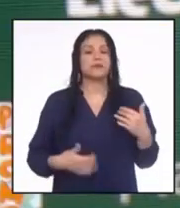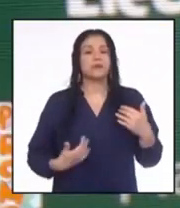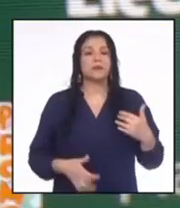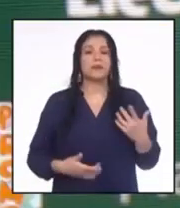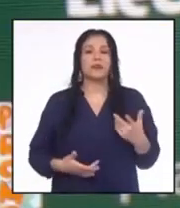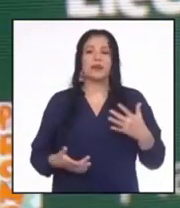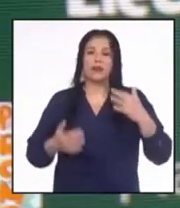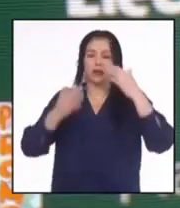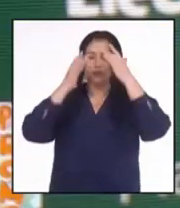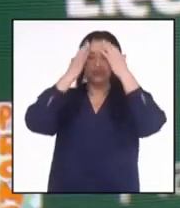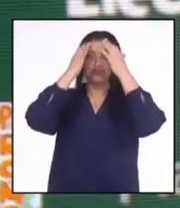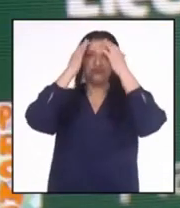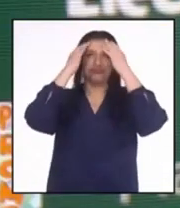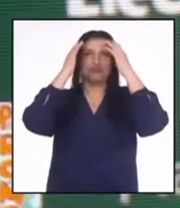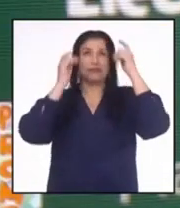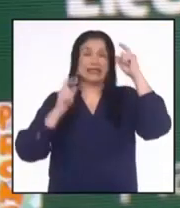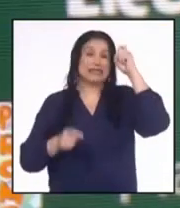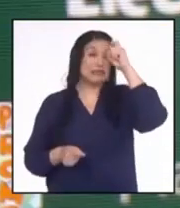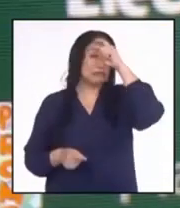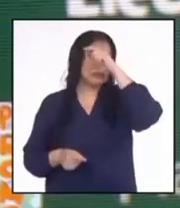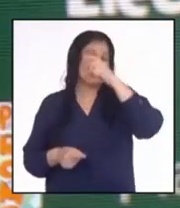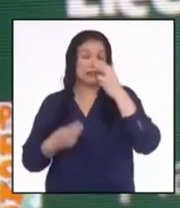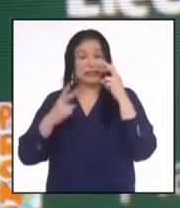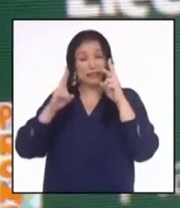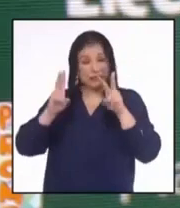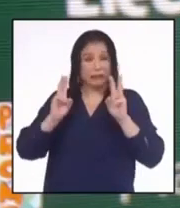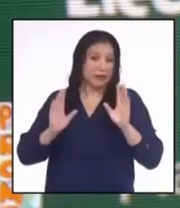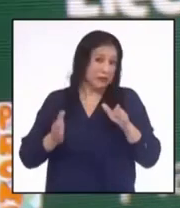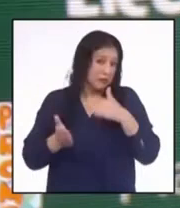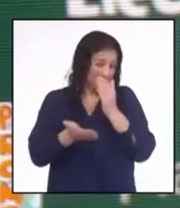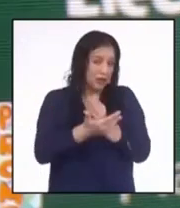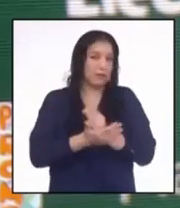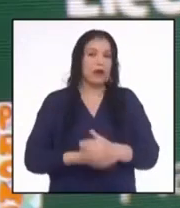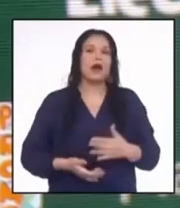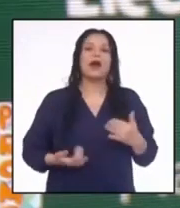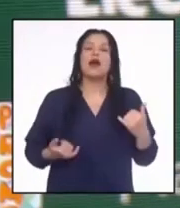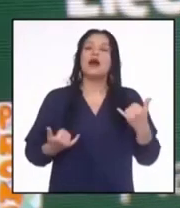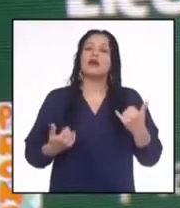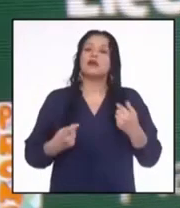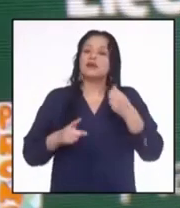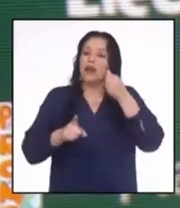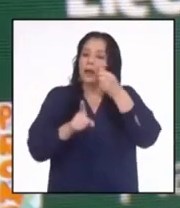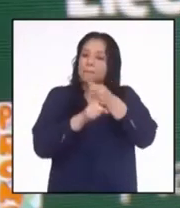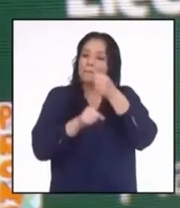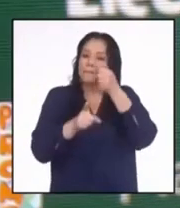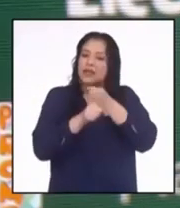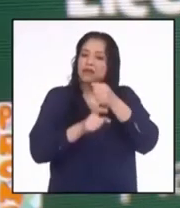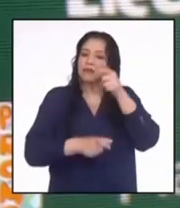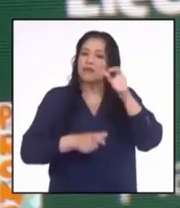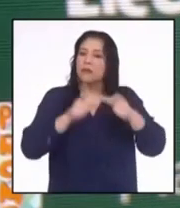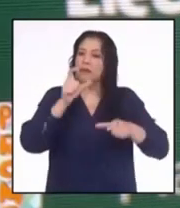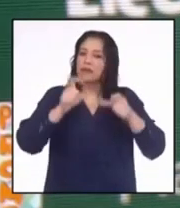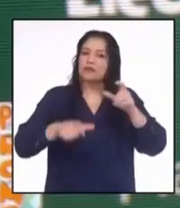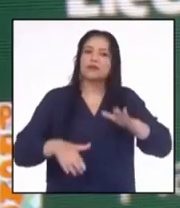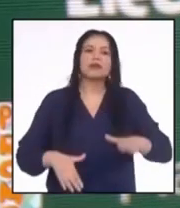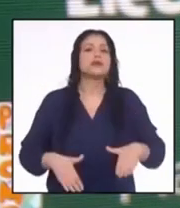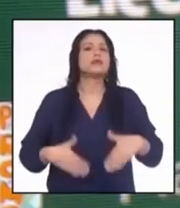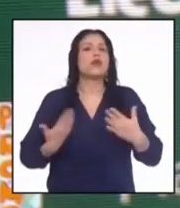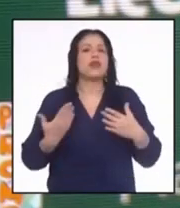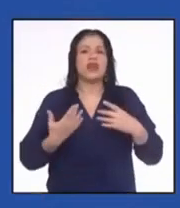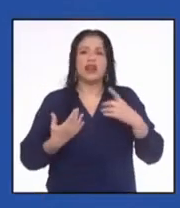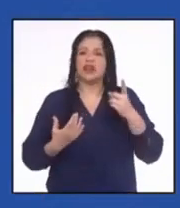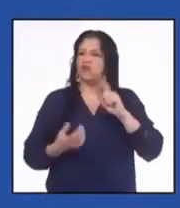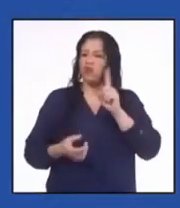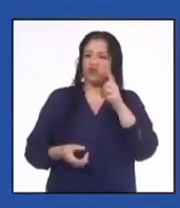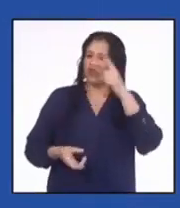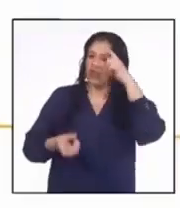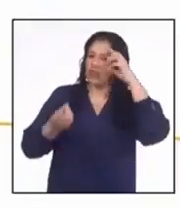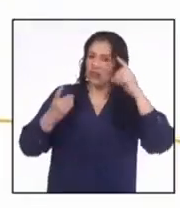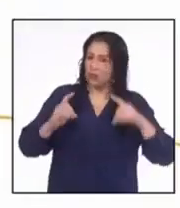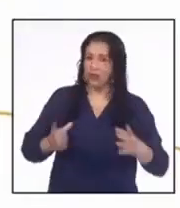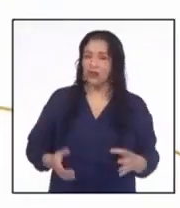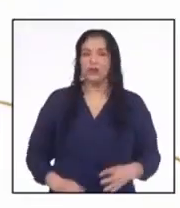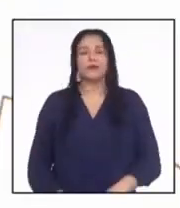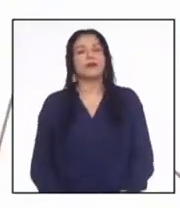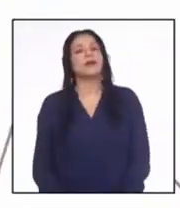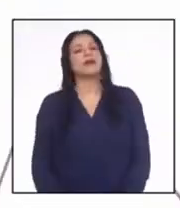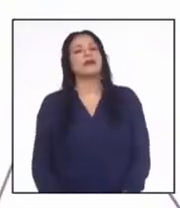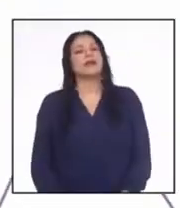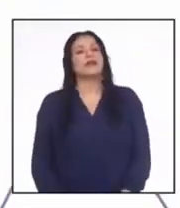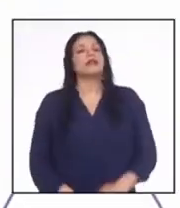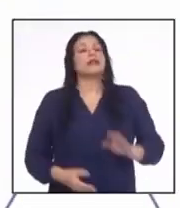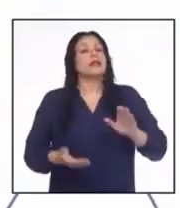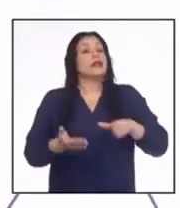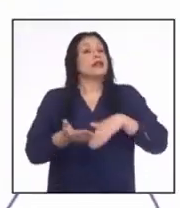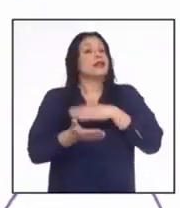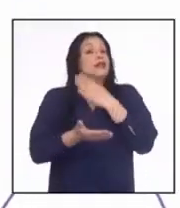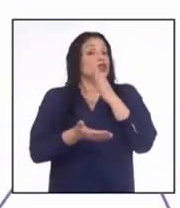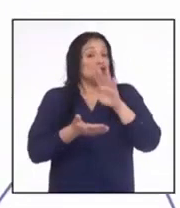Qué complejo suena, ¿verdad? Entonces hasta la misma población podría entrar en desacuerdos. Todas